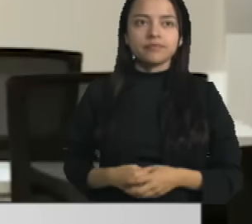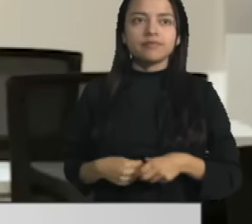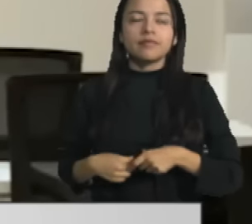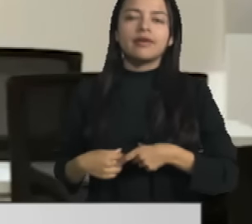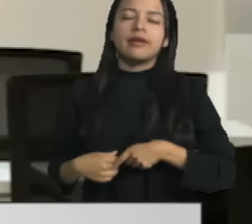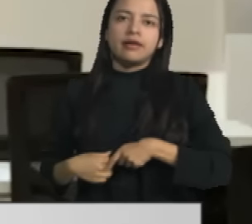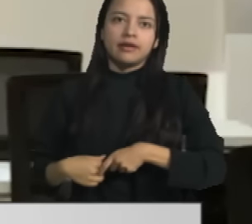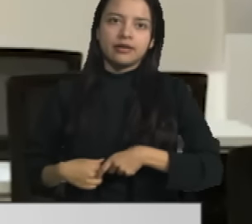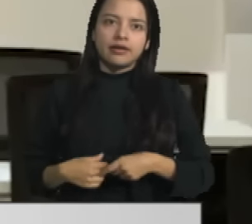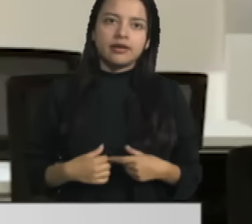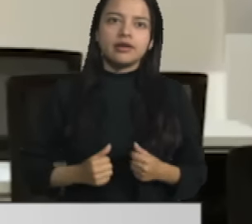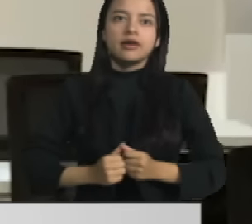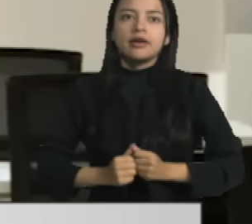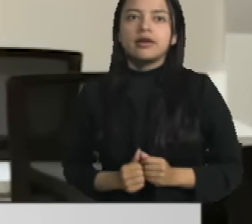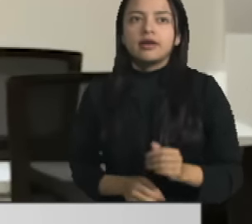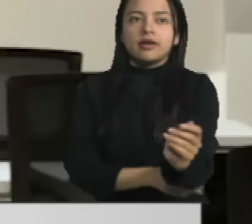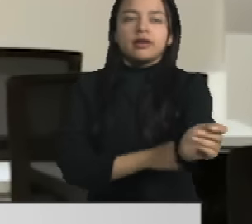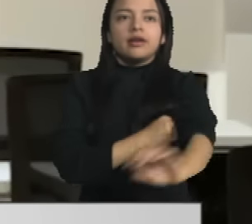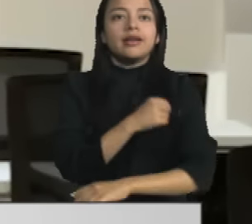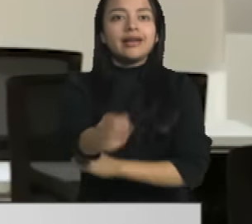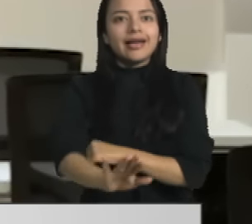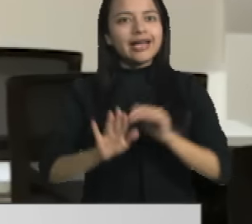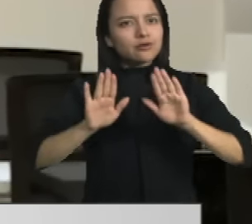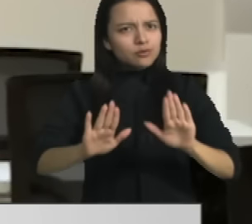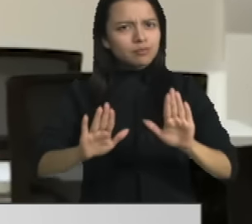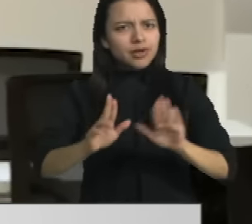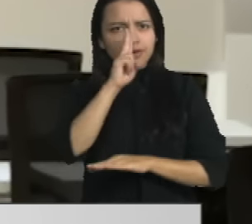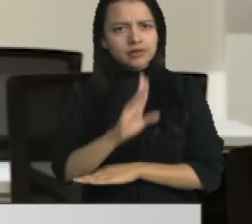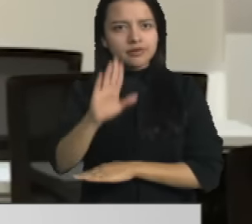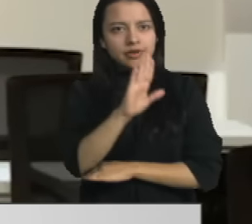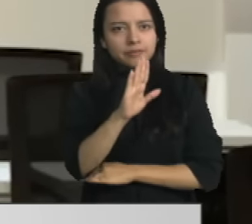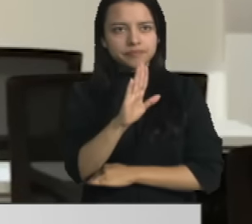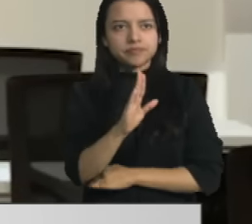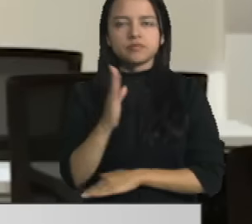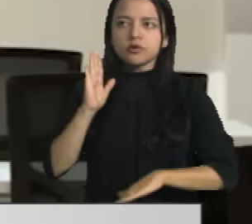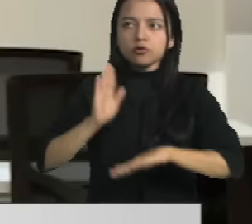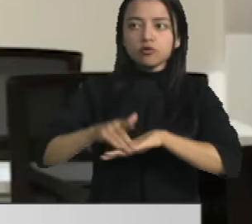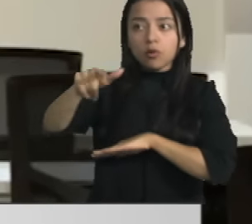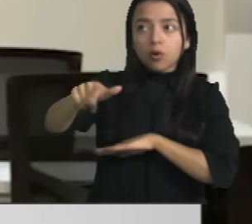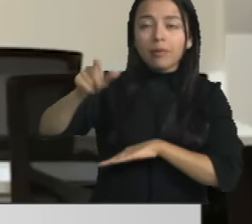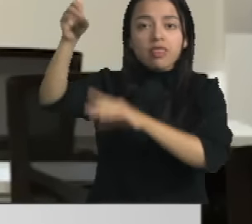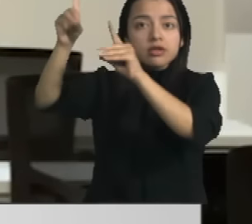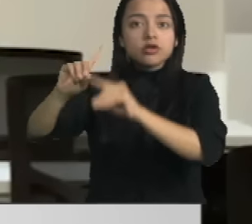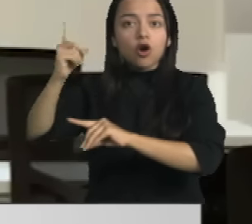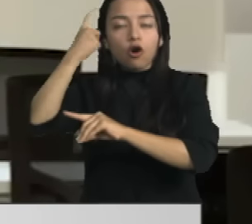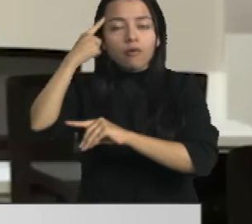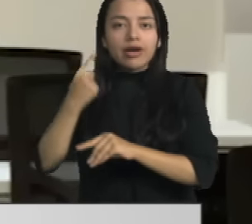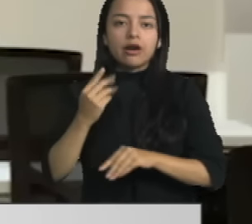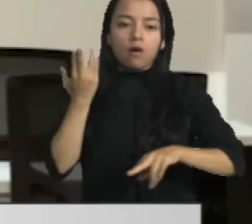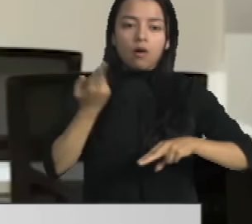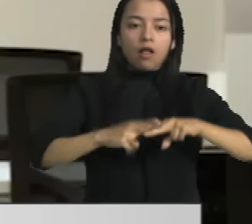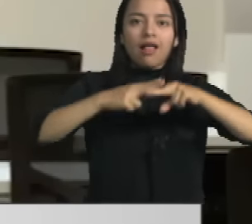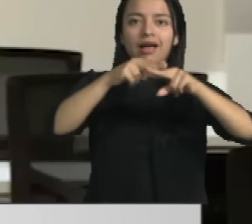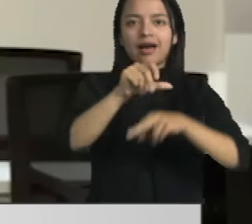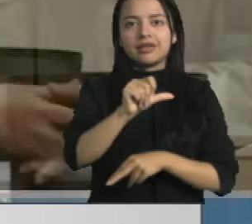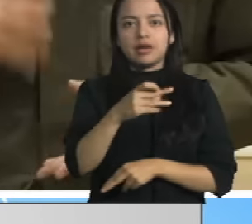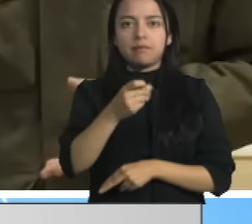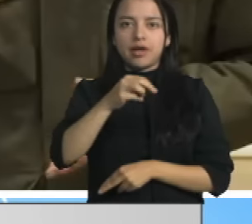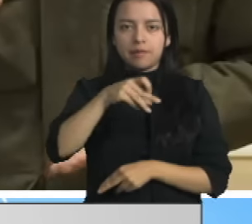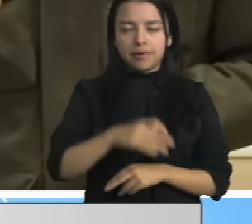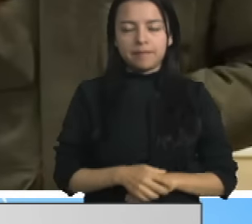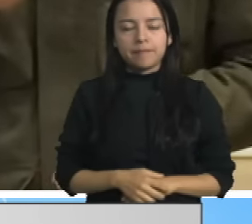nacional que surge de una decisión del gobierno nacional de subir el precio del diésel. Y obviamente tenemos muchas ciudades afectadas, una de ellas es Bogotá.